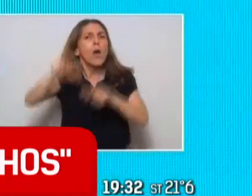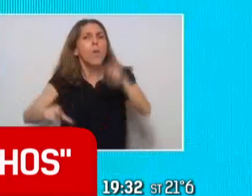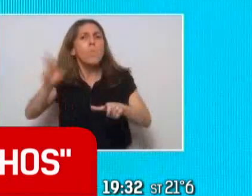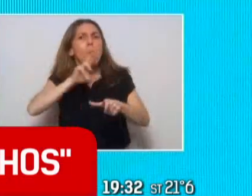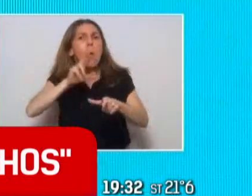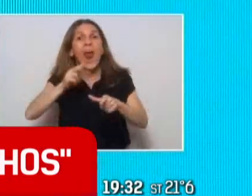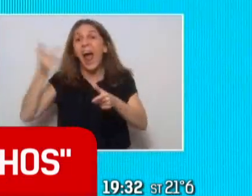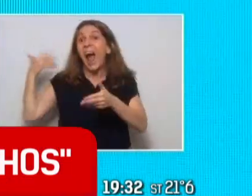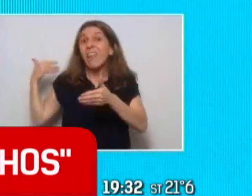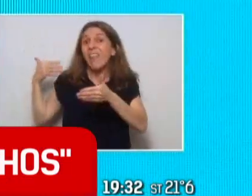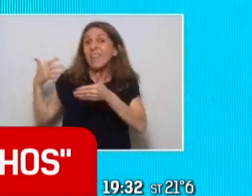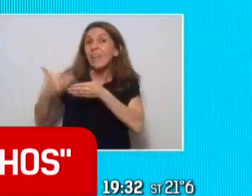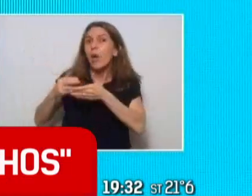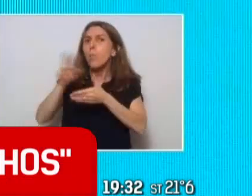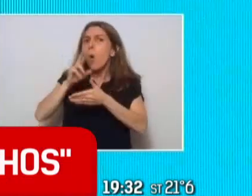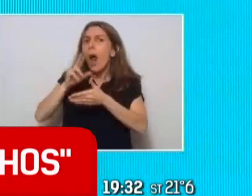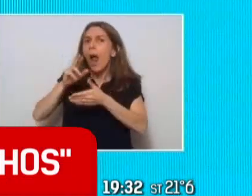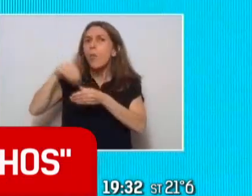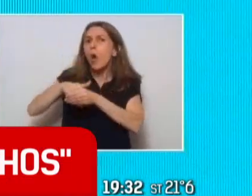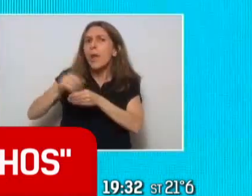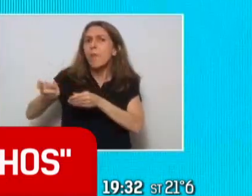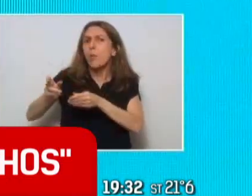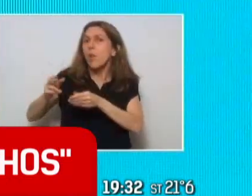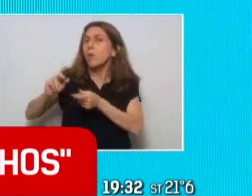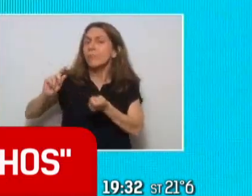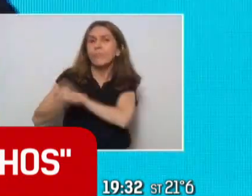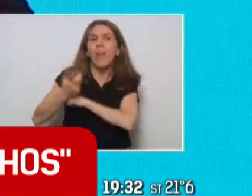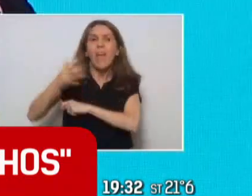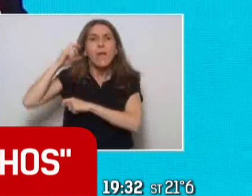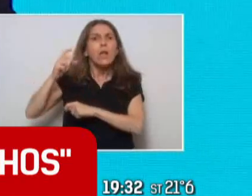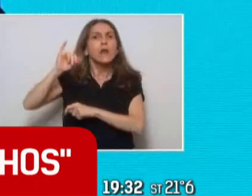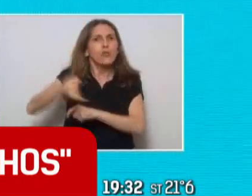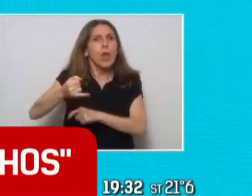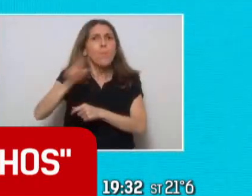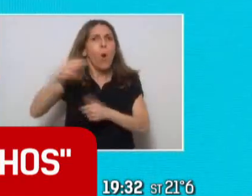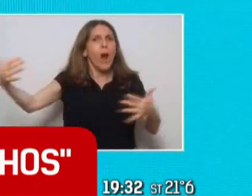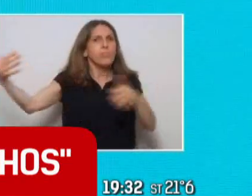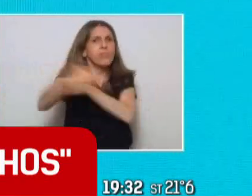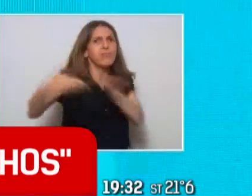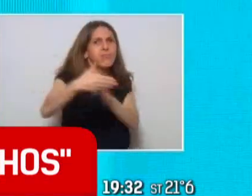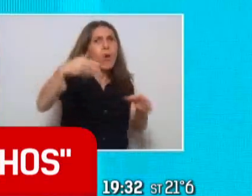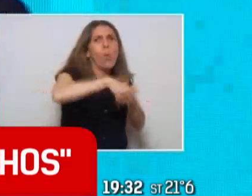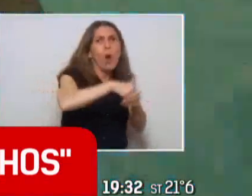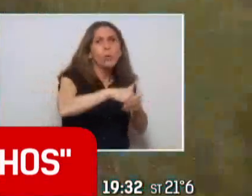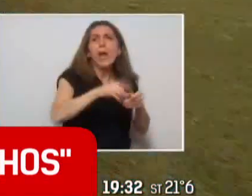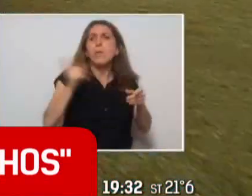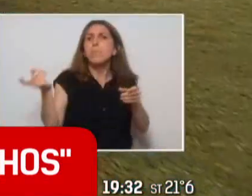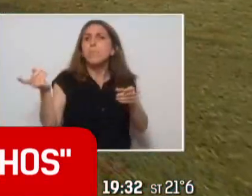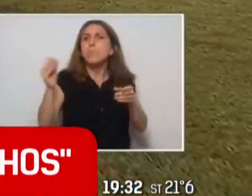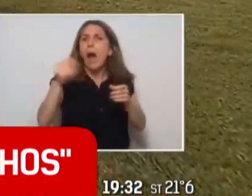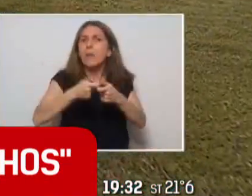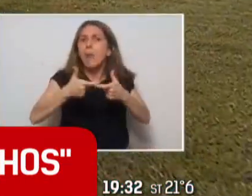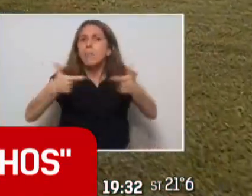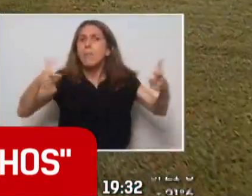entonces no existían. Y así, un sector de la sociedad fue incorporándose con